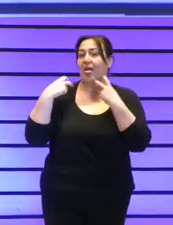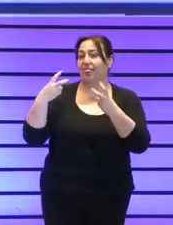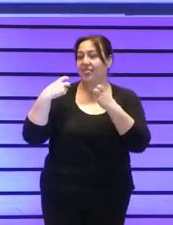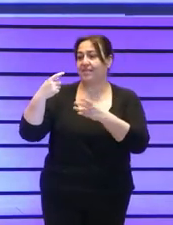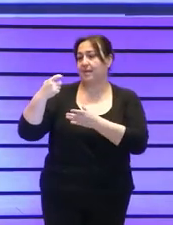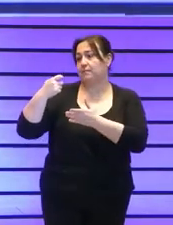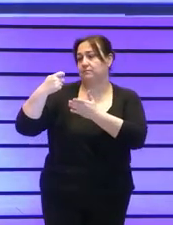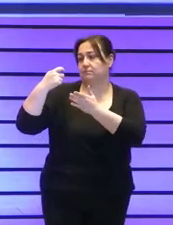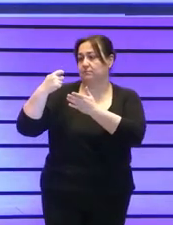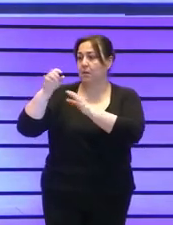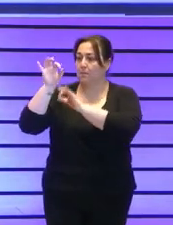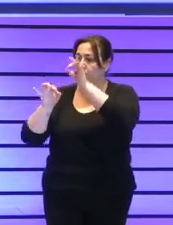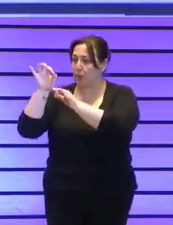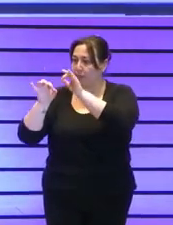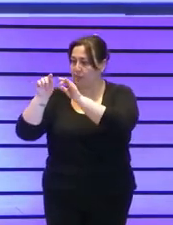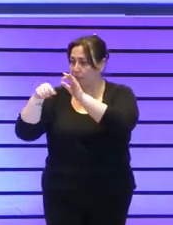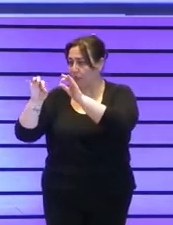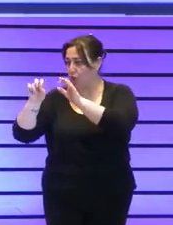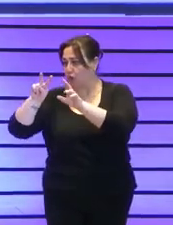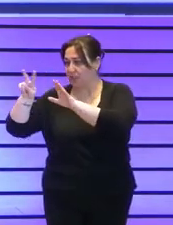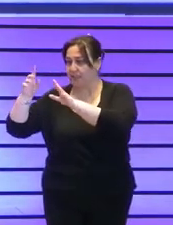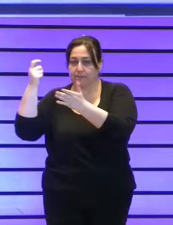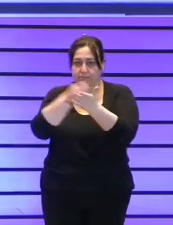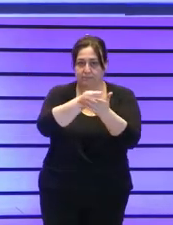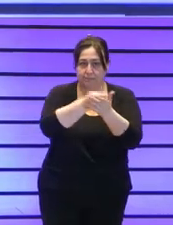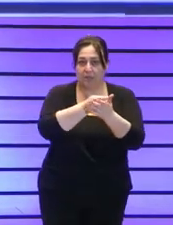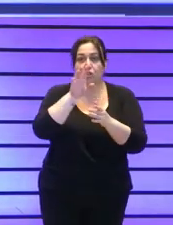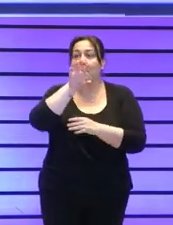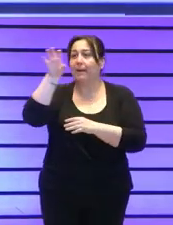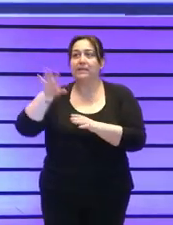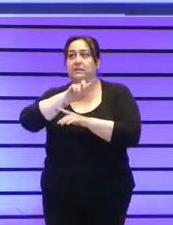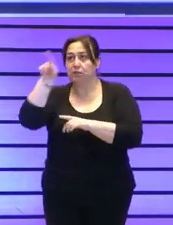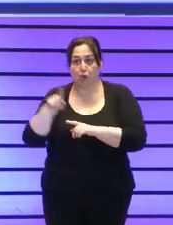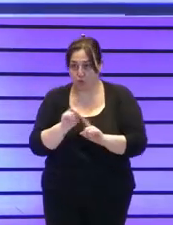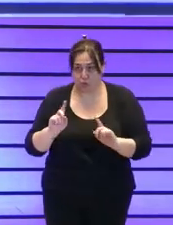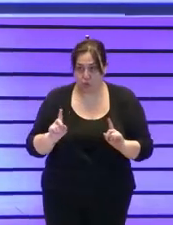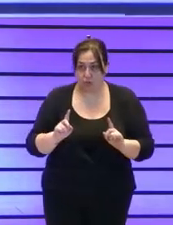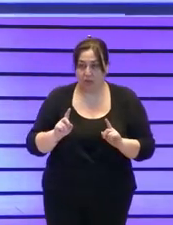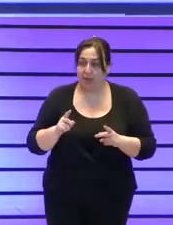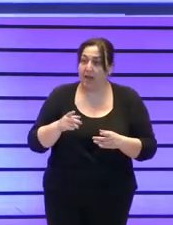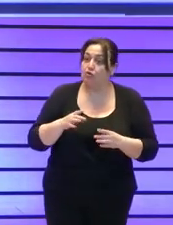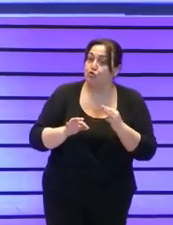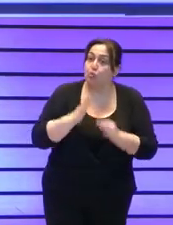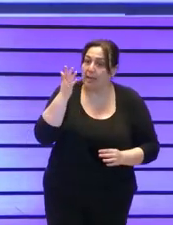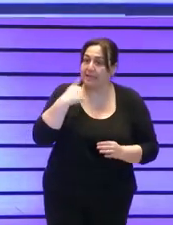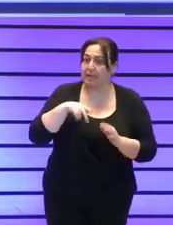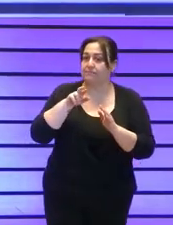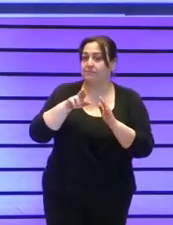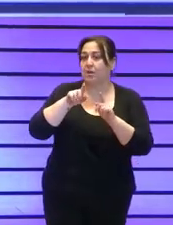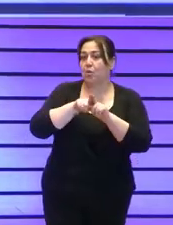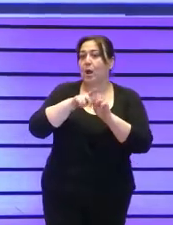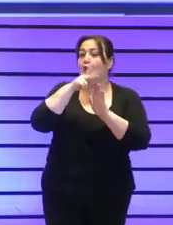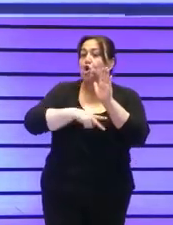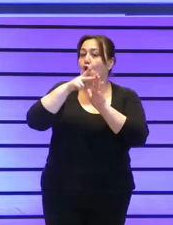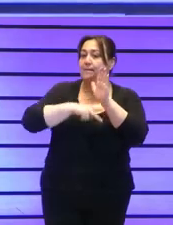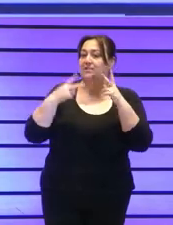pasa en todos los países, ni muchísimo menos. Tenemos, afortunadamente, un régimen fiscal especial, cosa que no pasa en